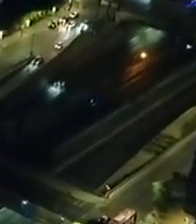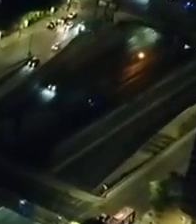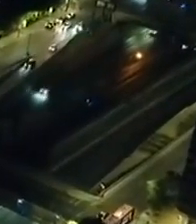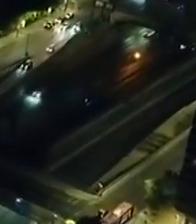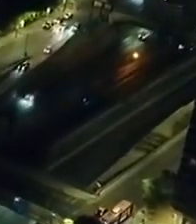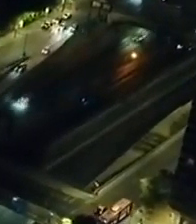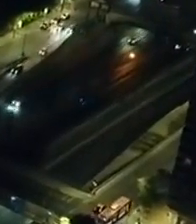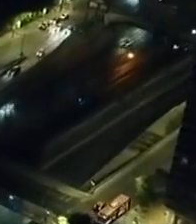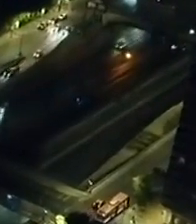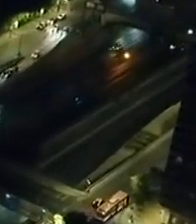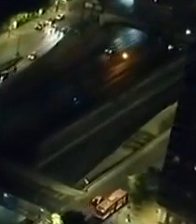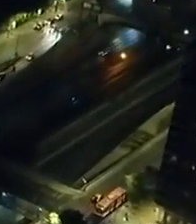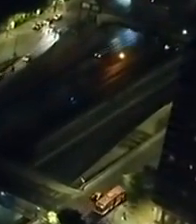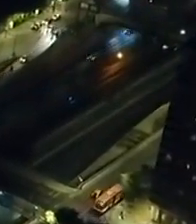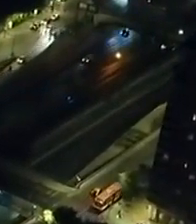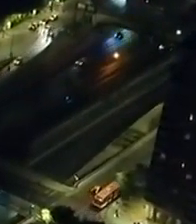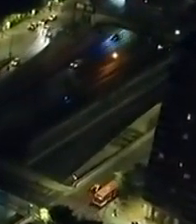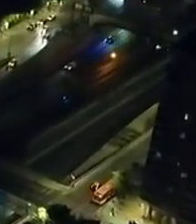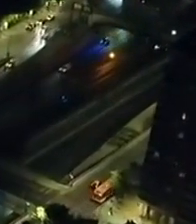y